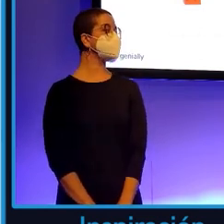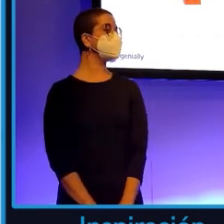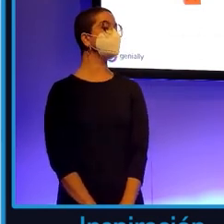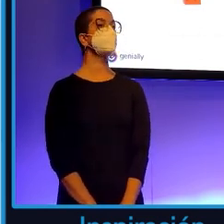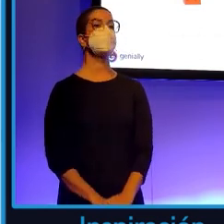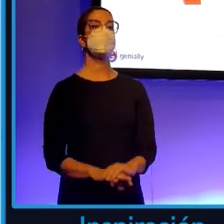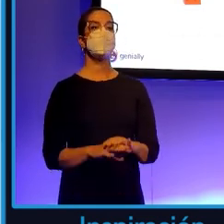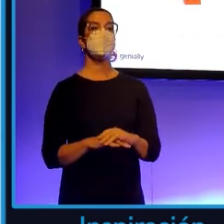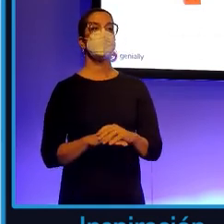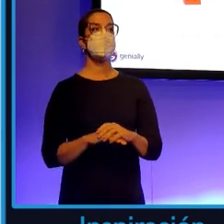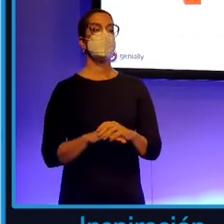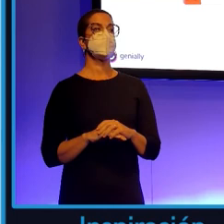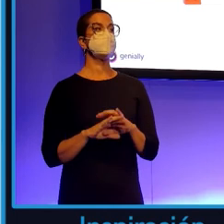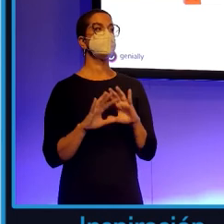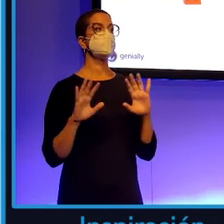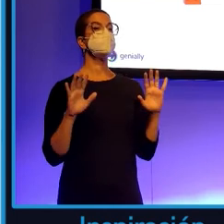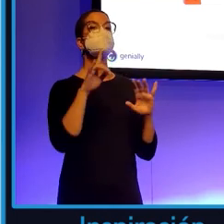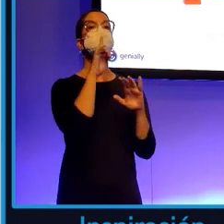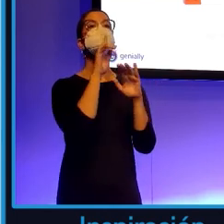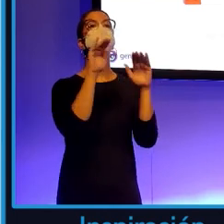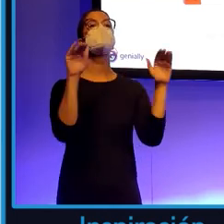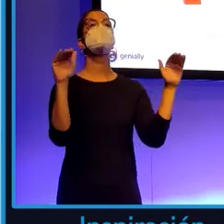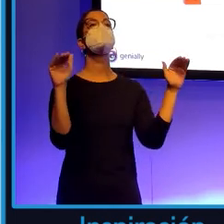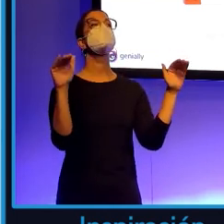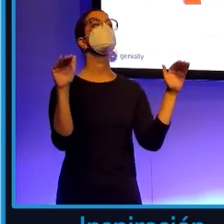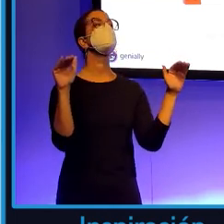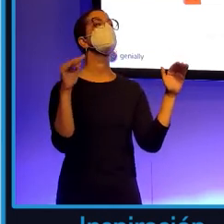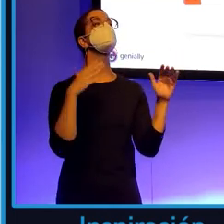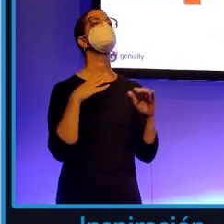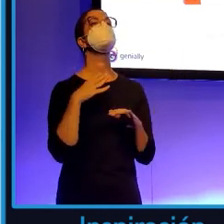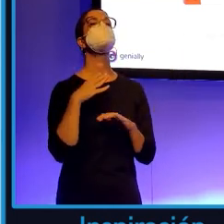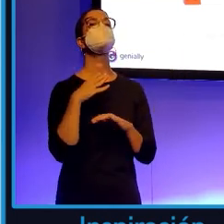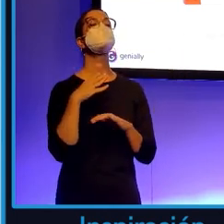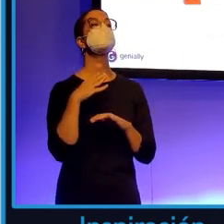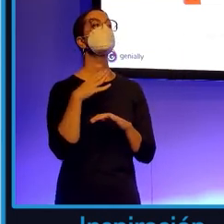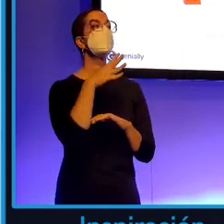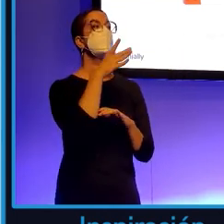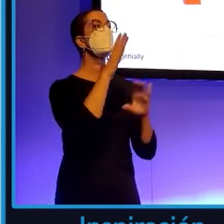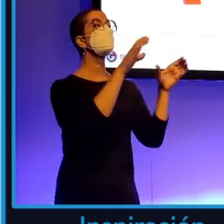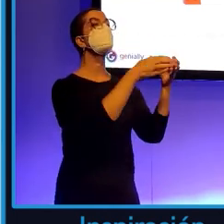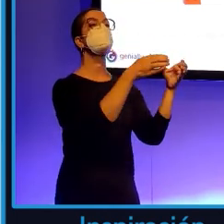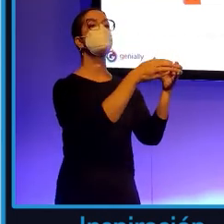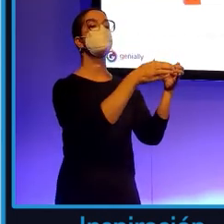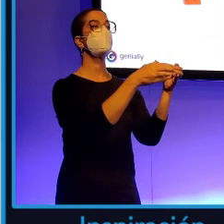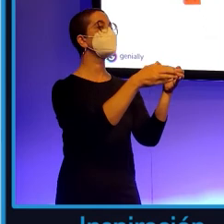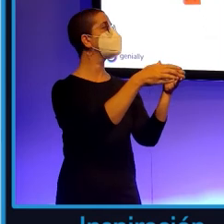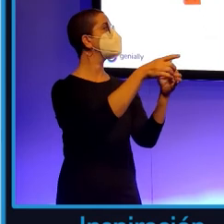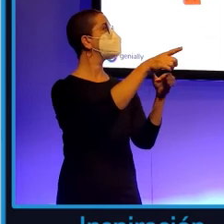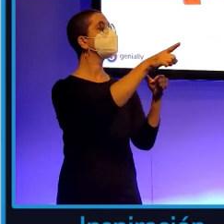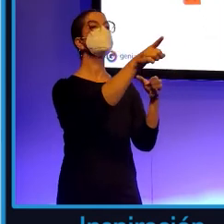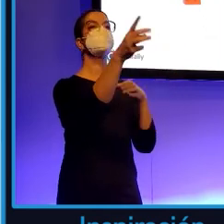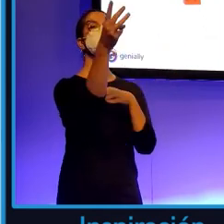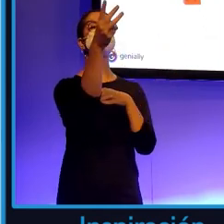y silencio un momentito las manos de silencio y tenemos por aquí a un grupo de